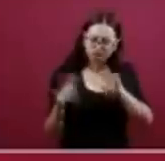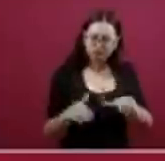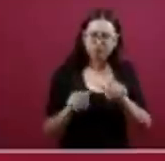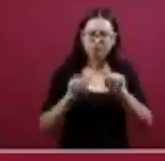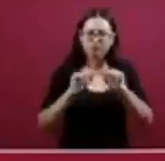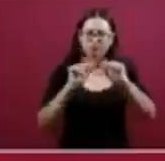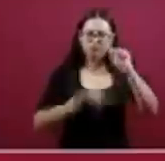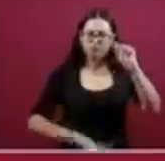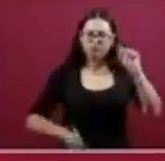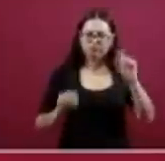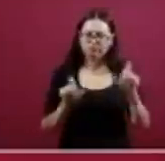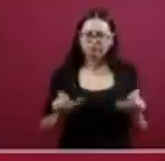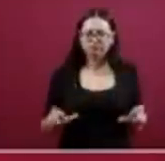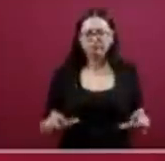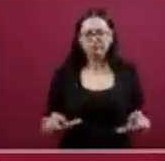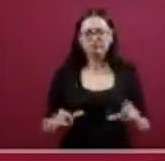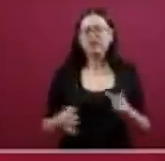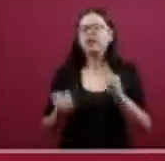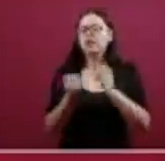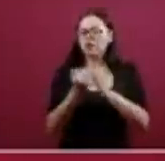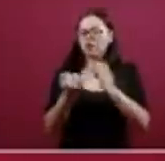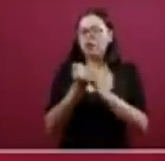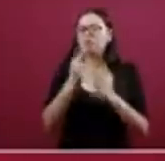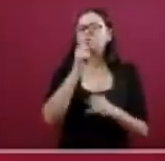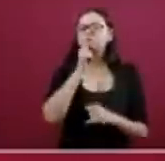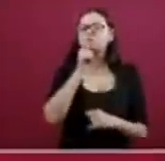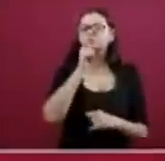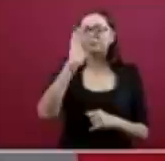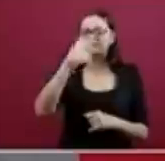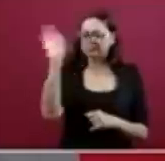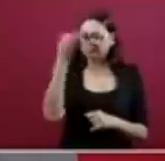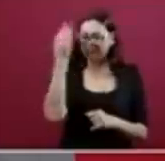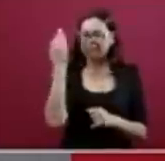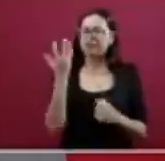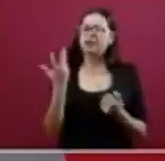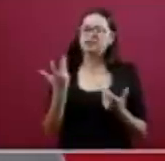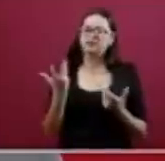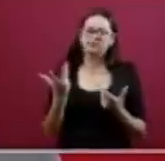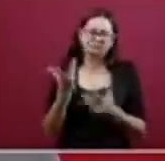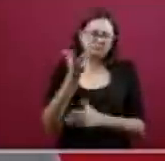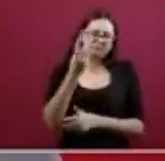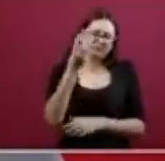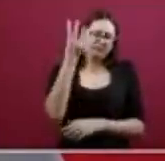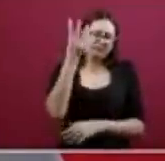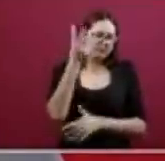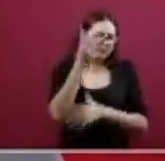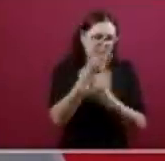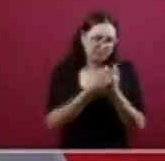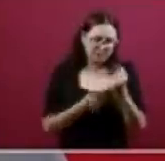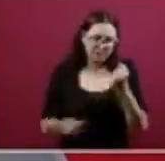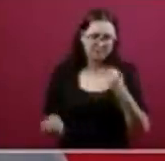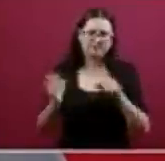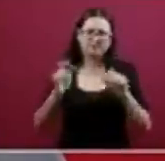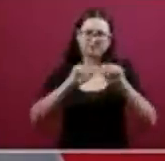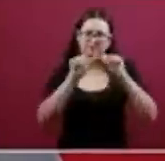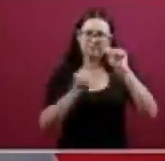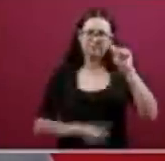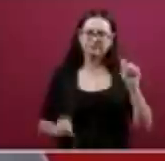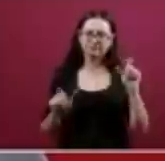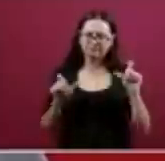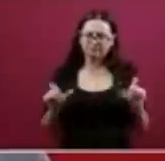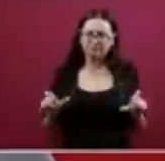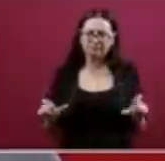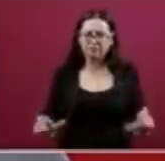Nacional. La Policía Federal también se incorpora a la Guardia Nacional. Todo